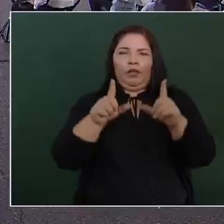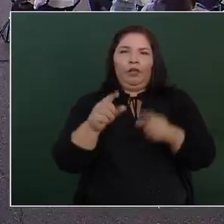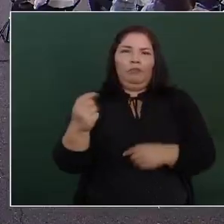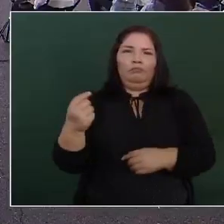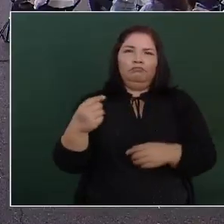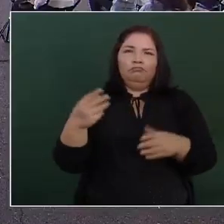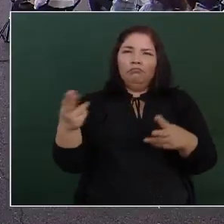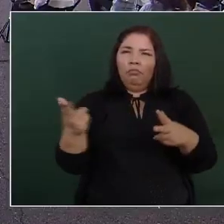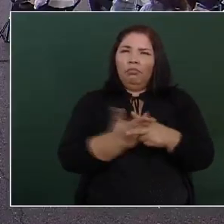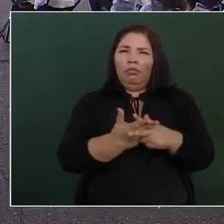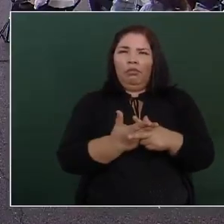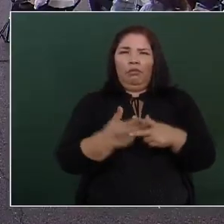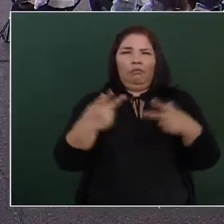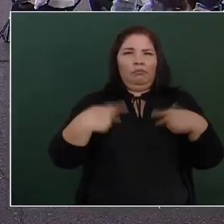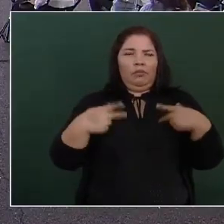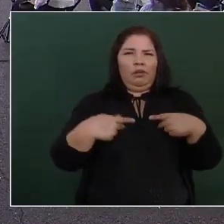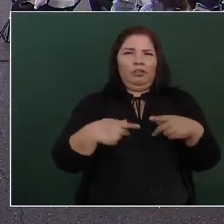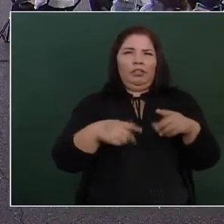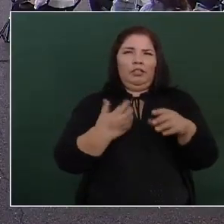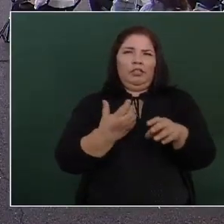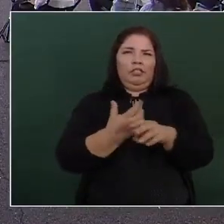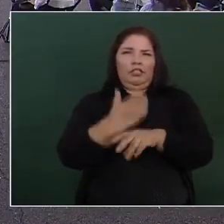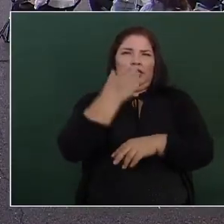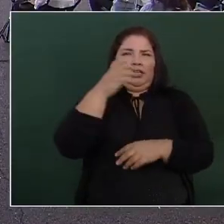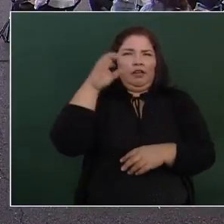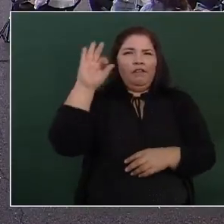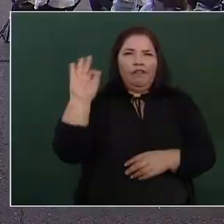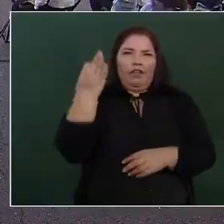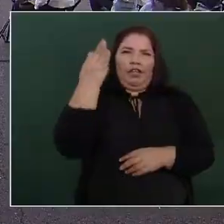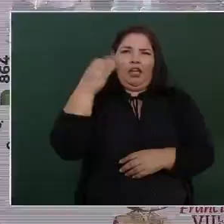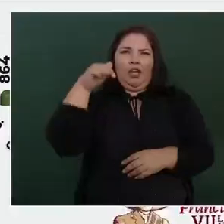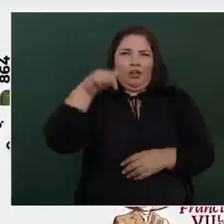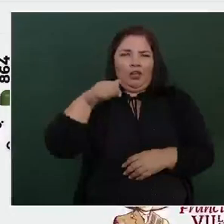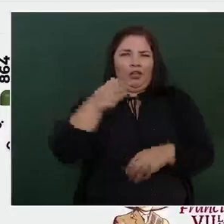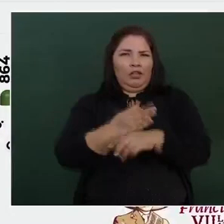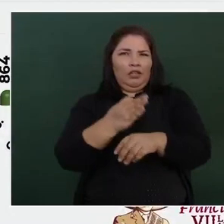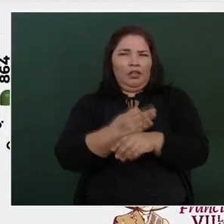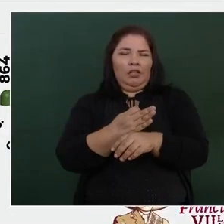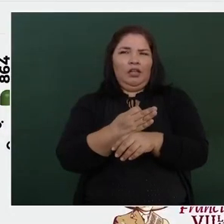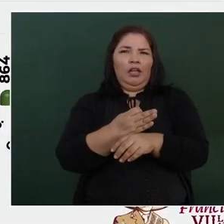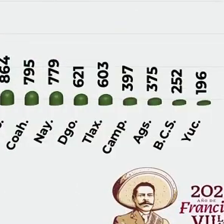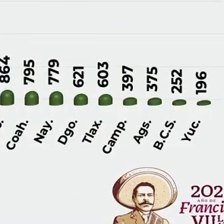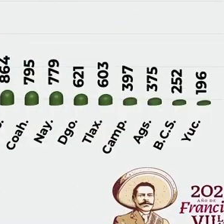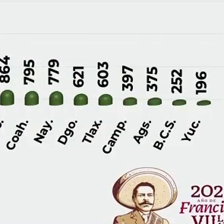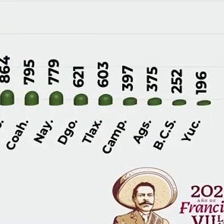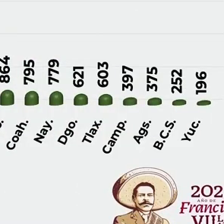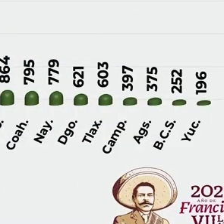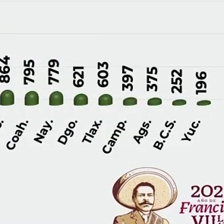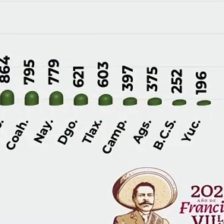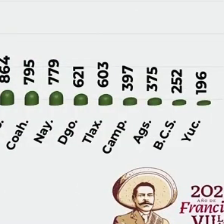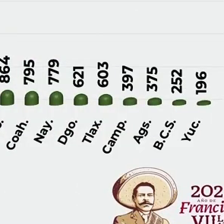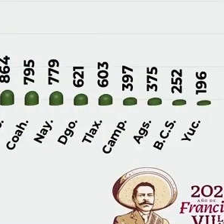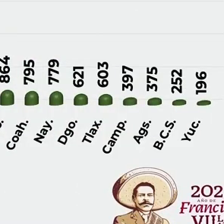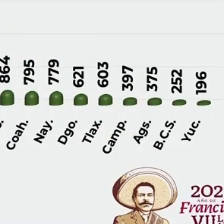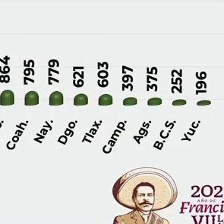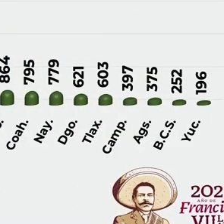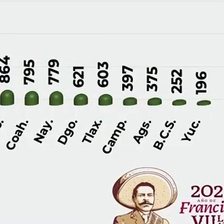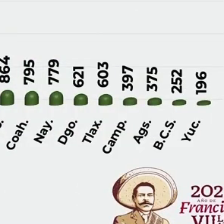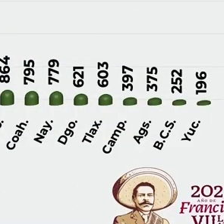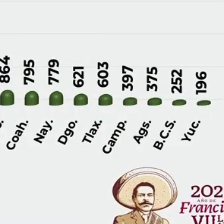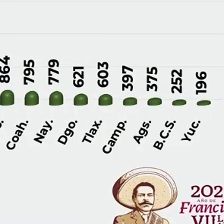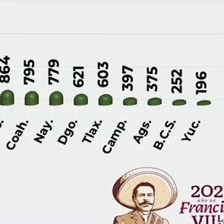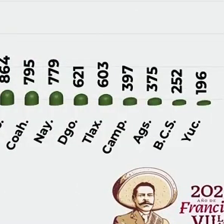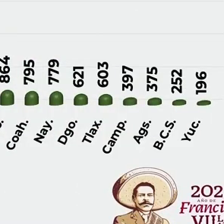homicidios dolosos por entidad federativa en la presente administración y hasta septiembre, que es la información que tenemos, el